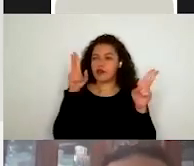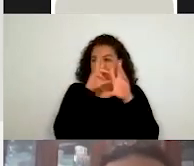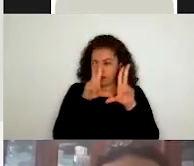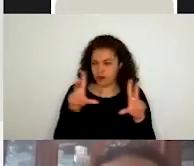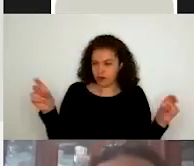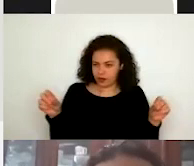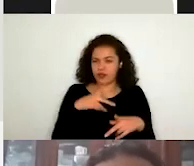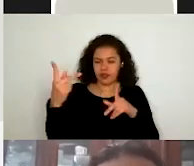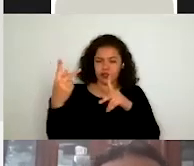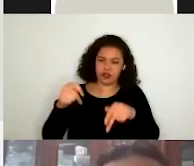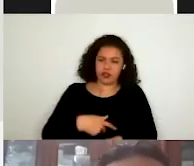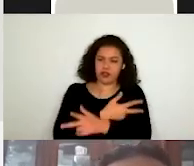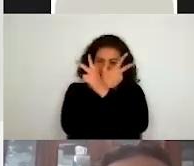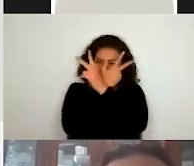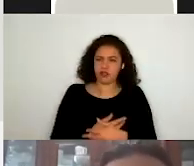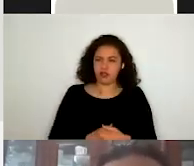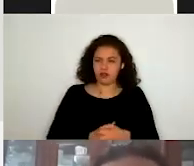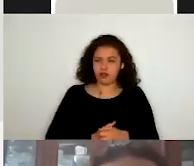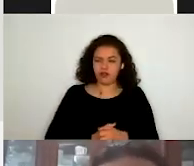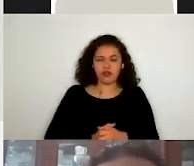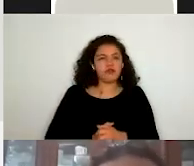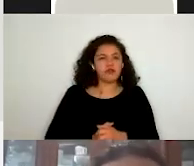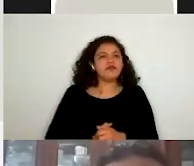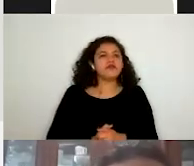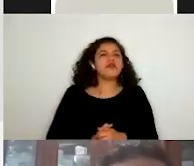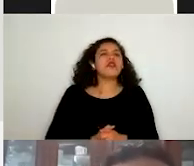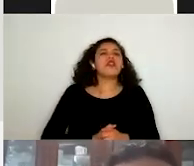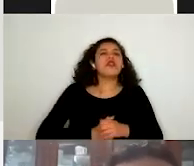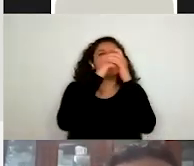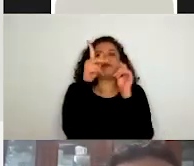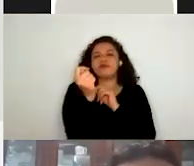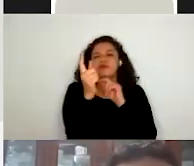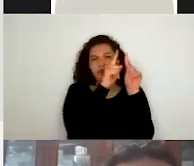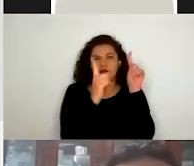de telecomunicaciones, circuito cerrado de televisión, etcétera.